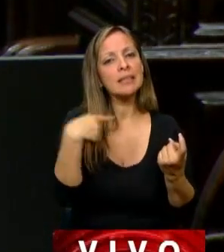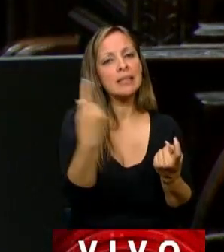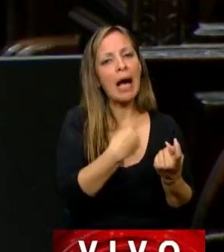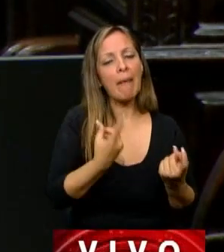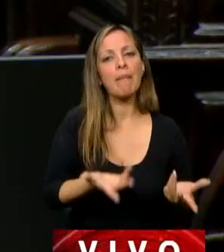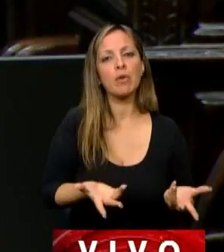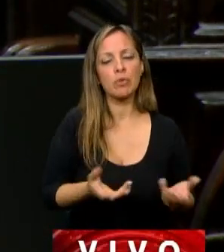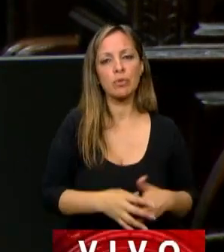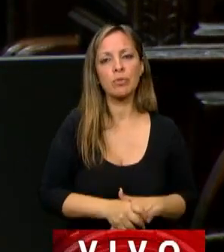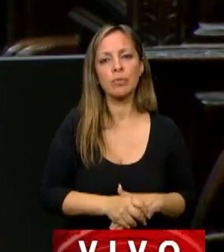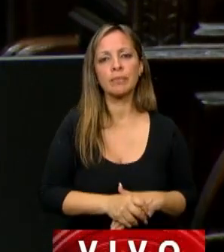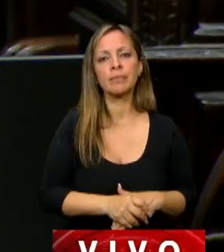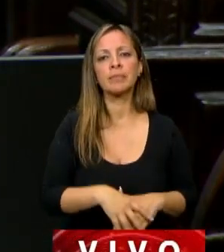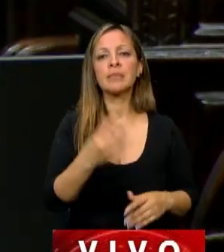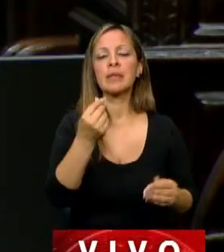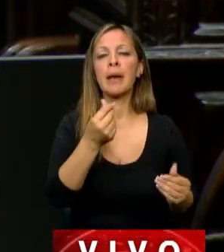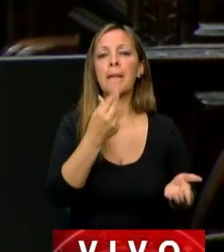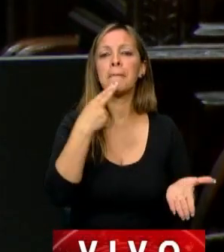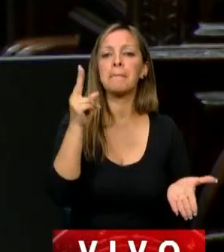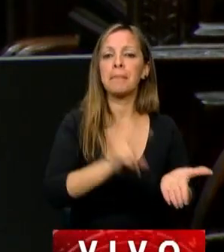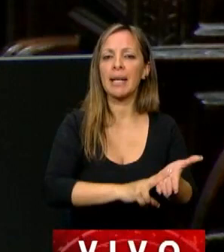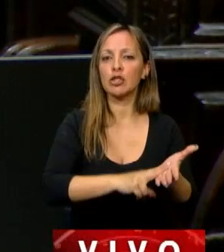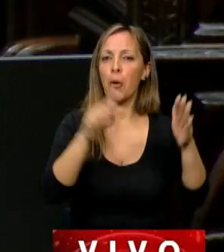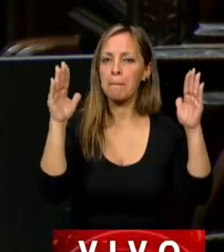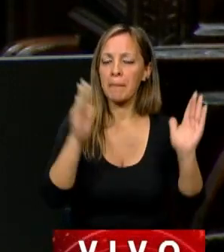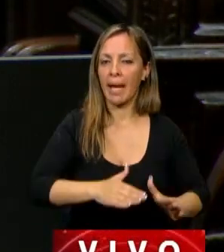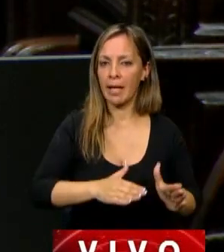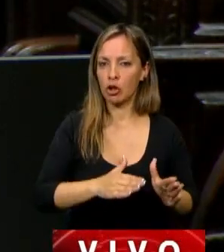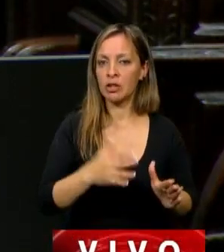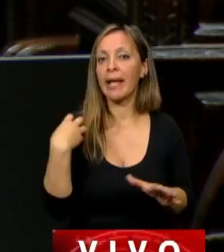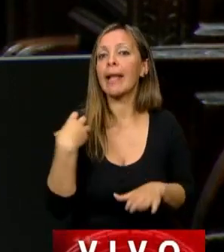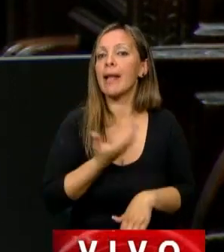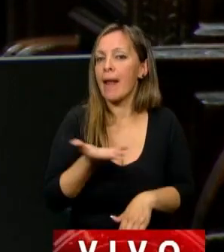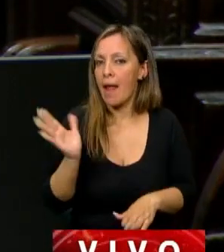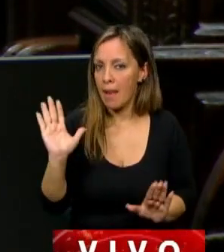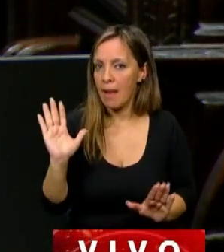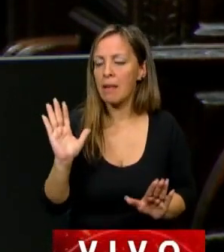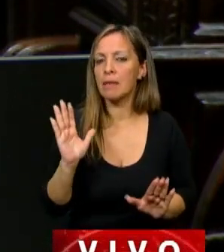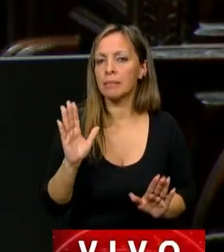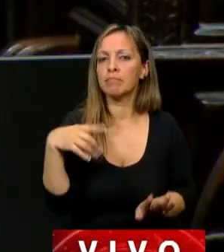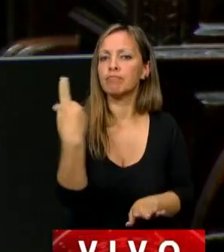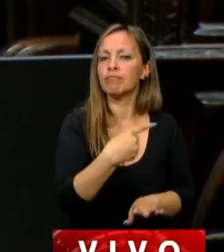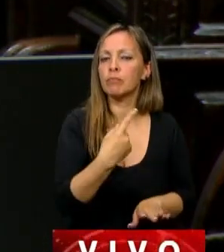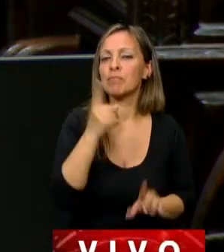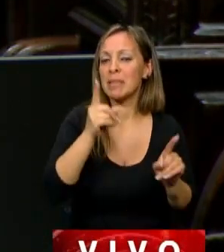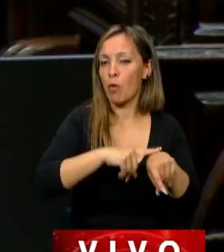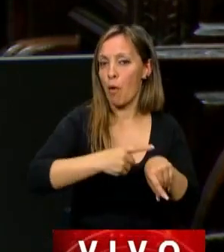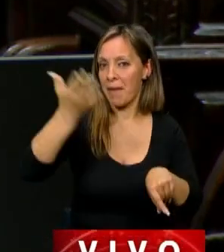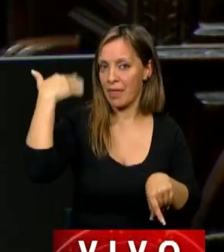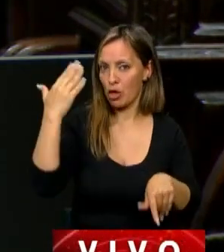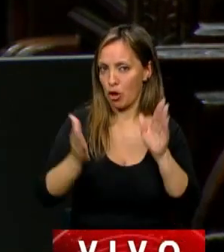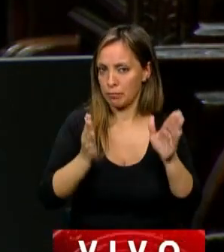en general, de bajar presión impositiva, ¿no? Y digo en general porque se procuraba bajarla en